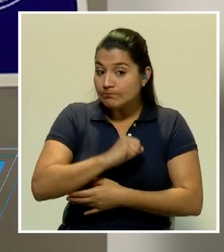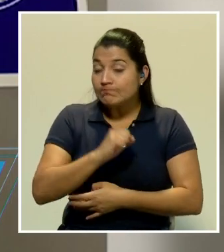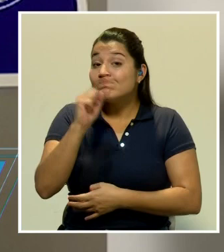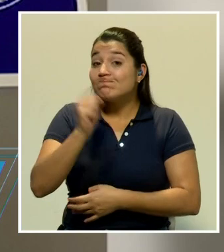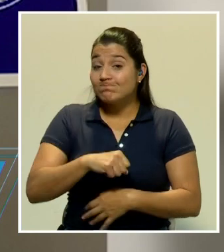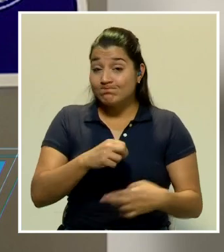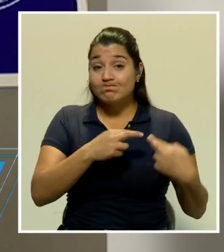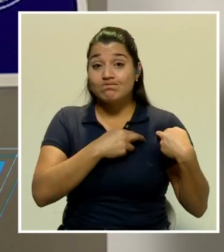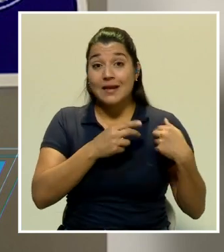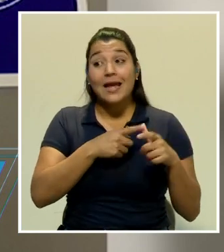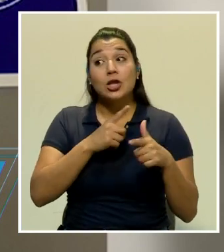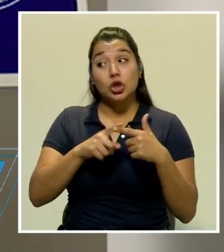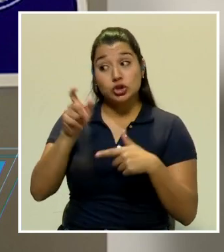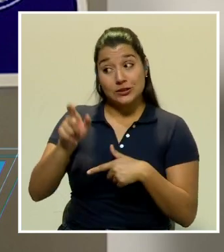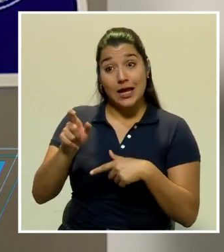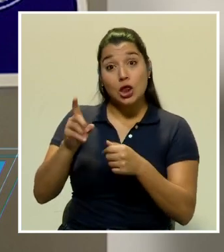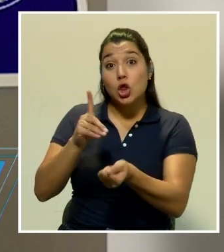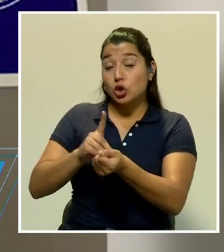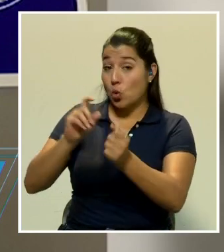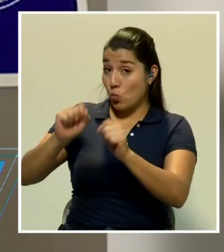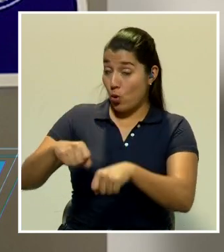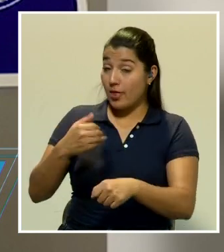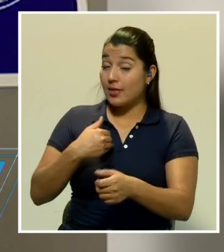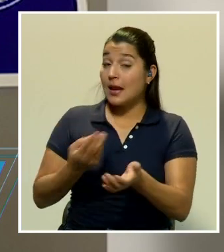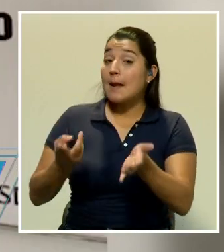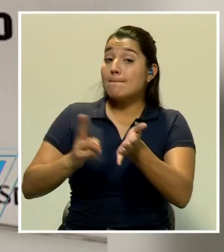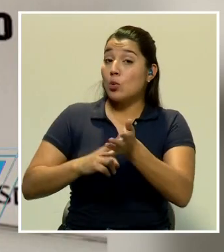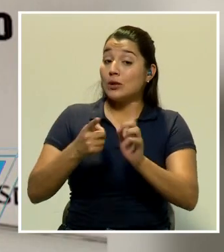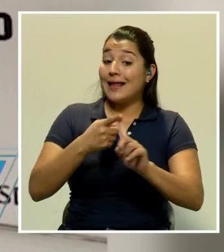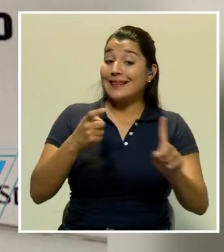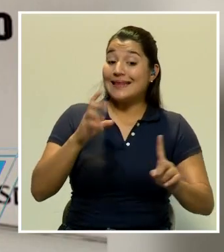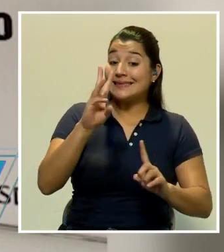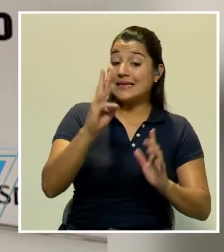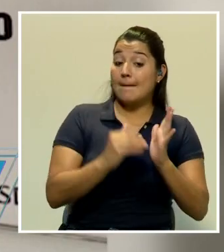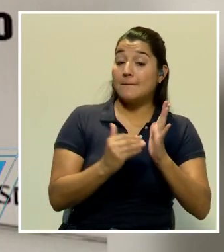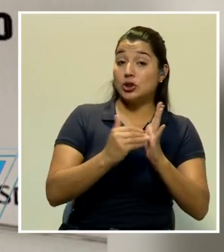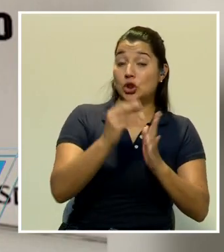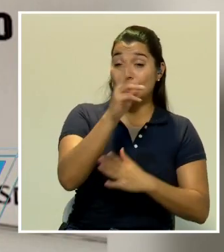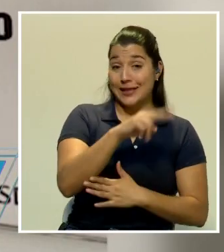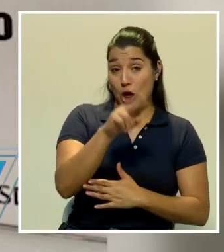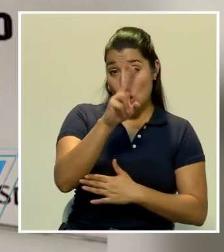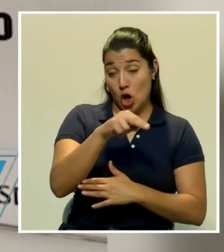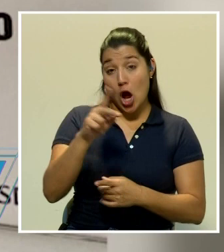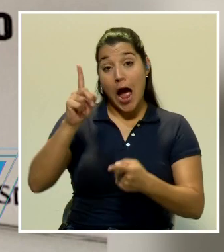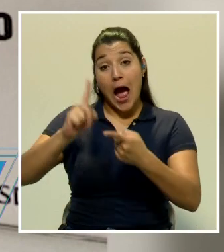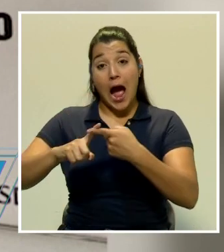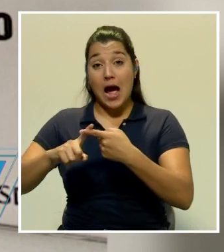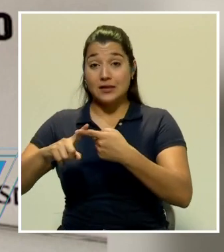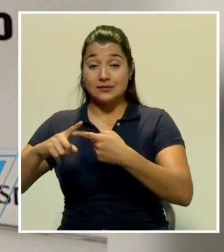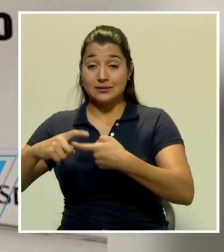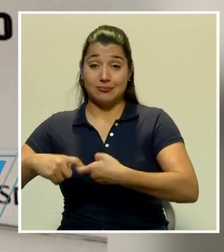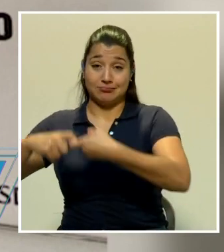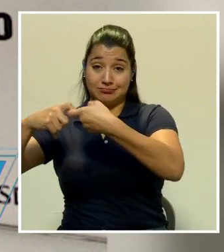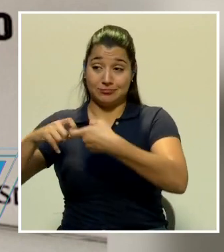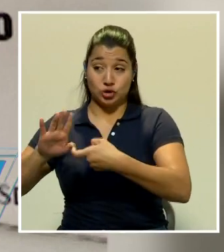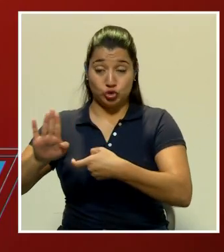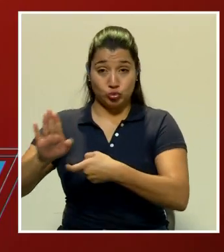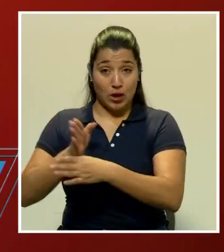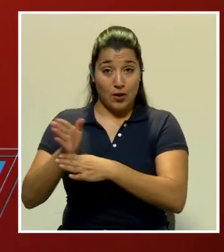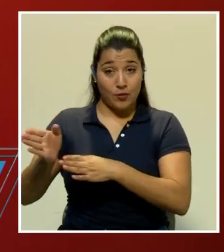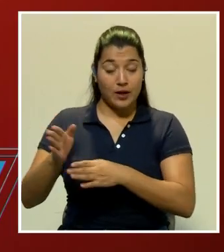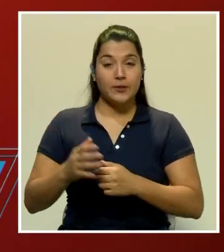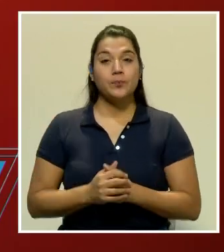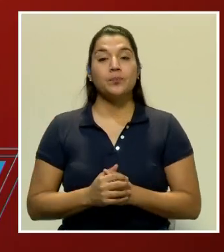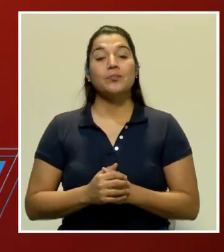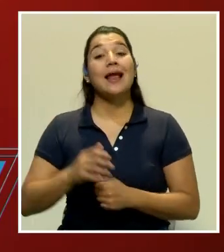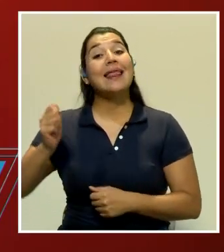responsabilidad, el doctor podría exponerse a multas que podrían ir desde los 6 millones de colones hasta la suspensión temporal de la licencia. El Tribunal